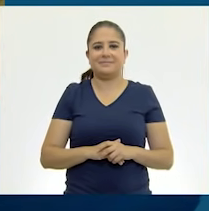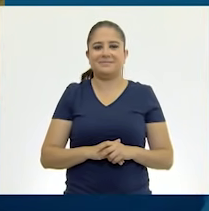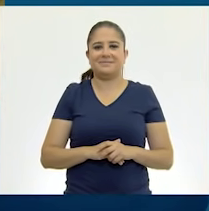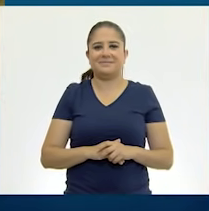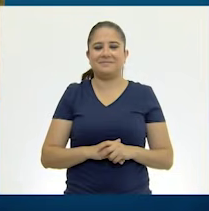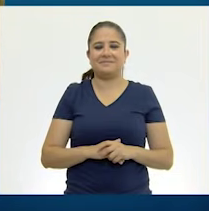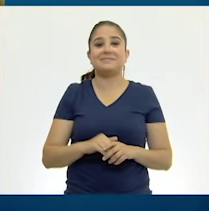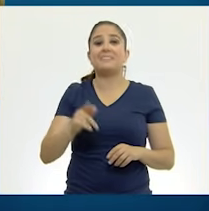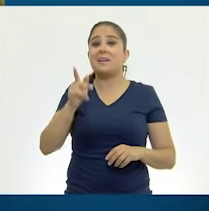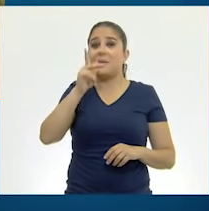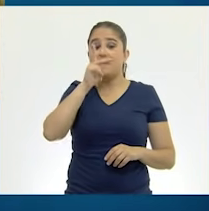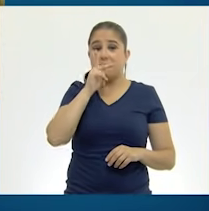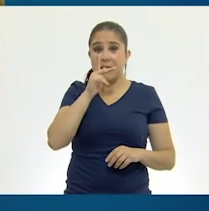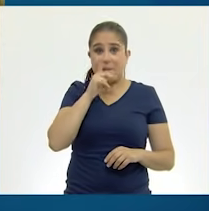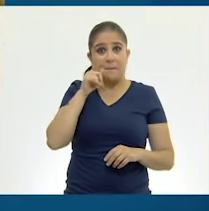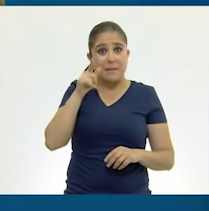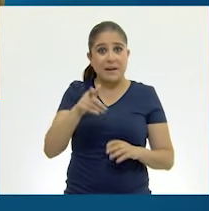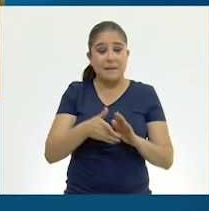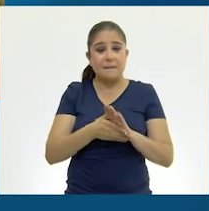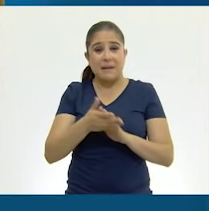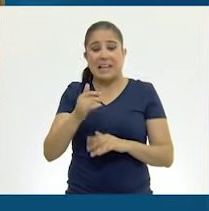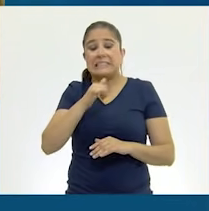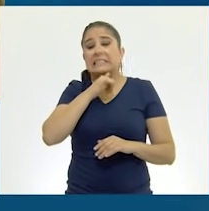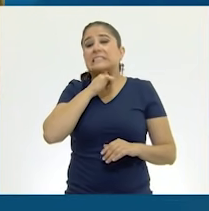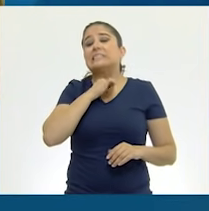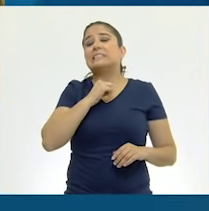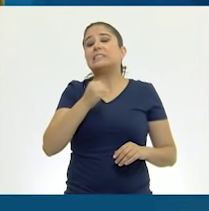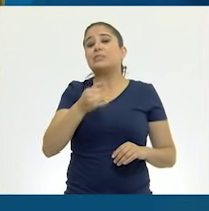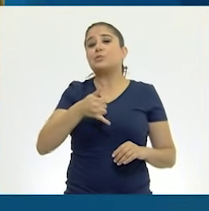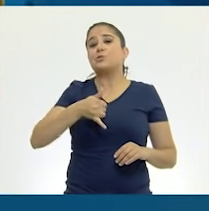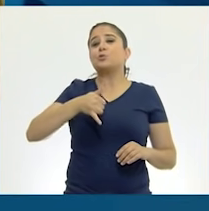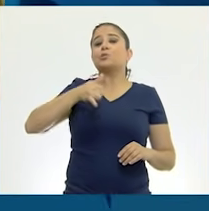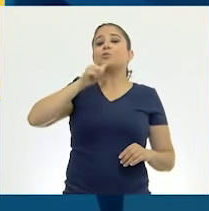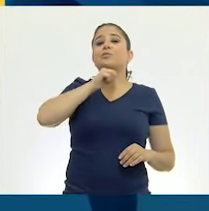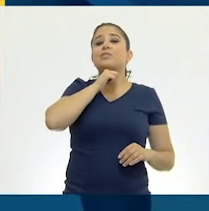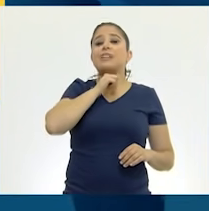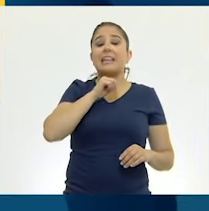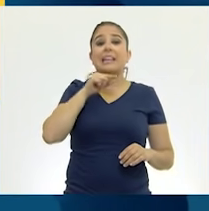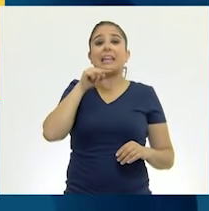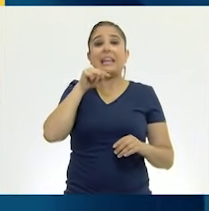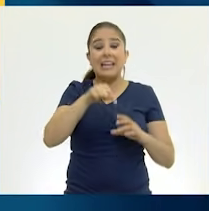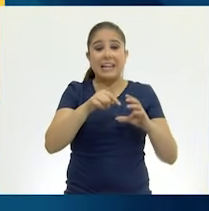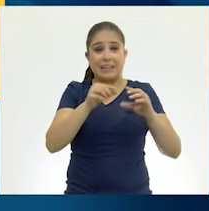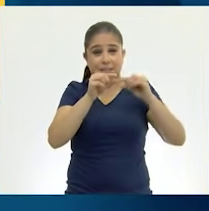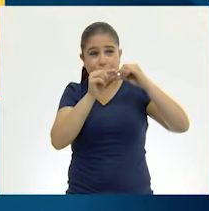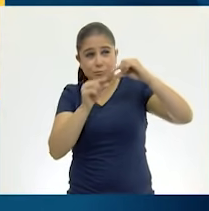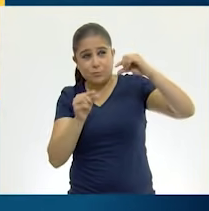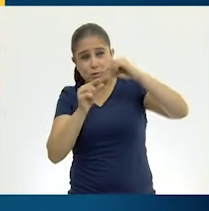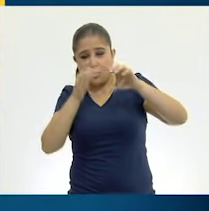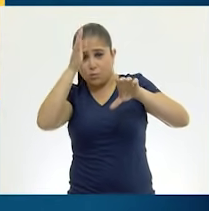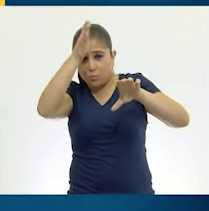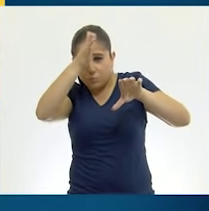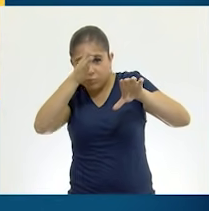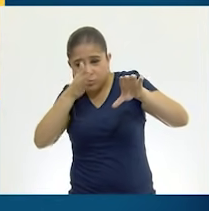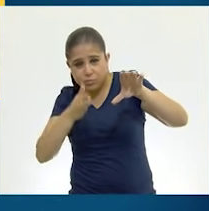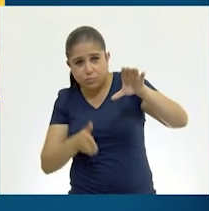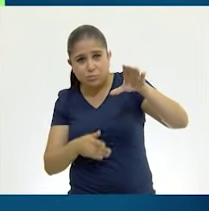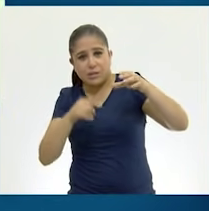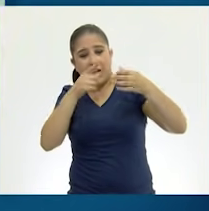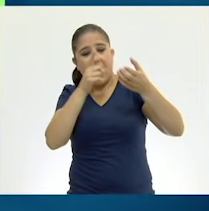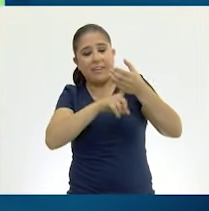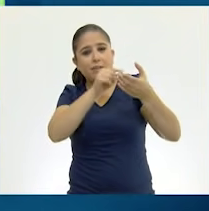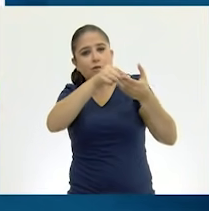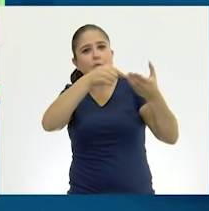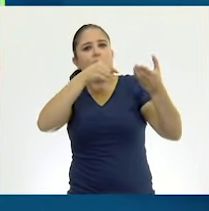Cuando mi papá se va a campear y le da mucha sed, las biznagas las parte por la mitad y se come lo que